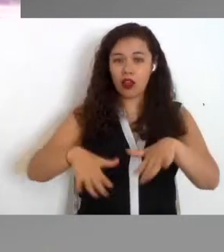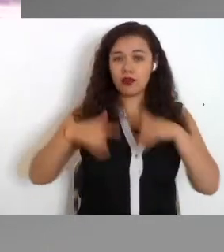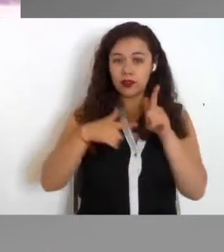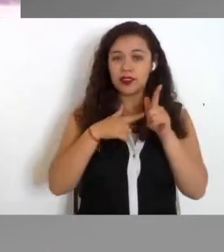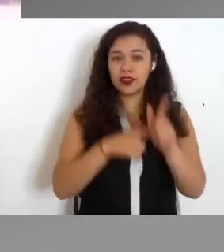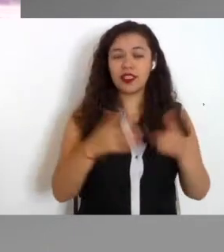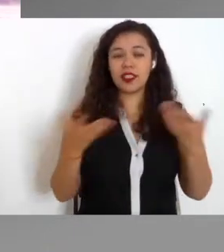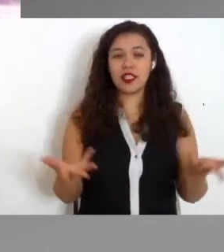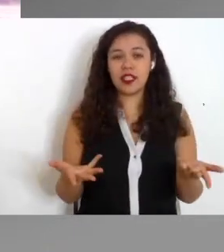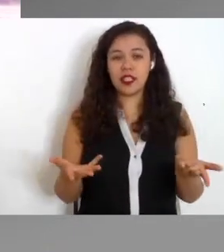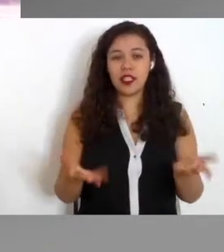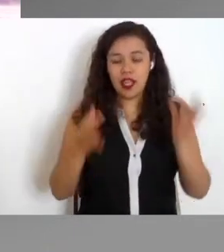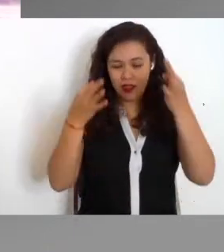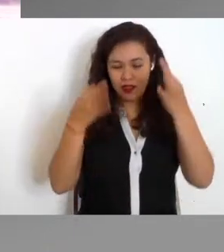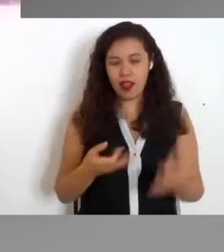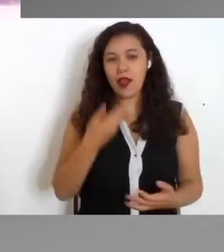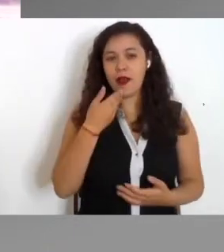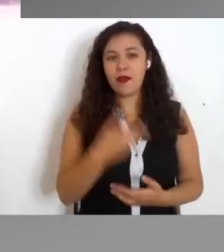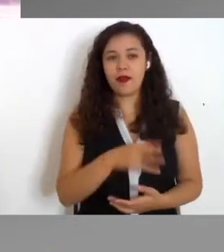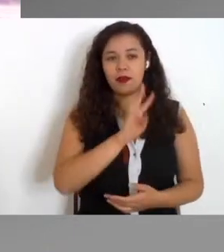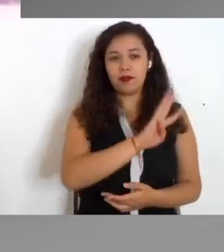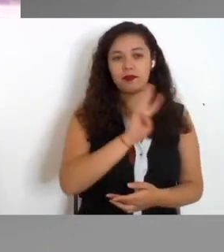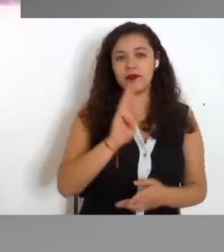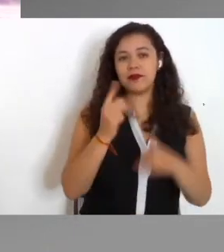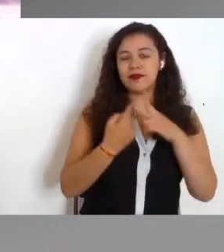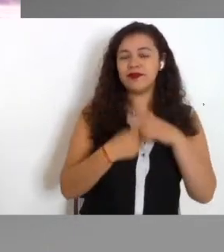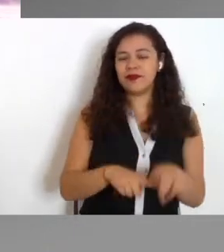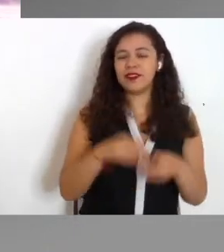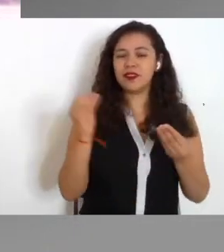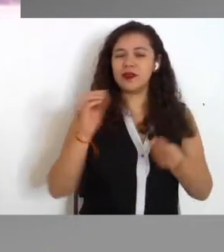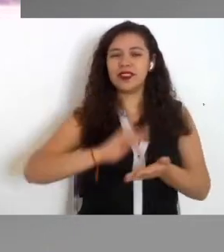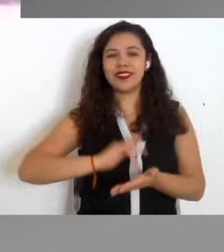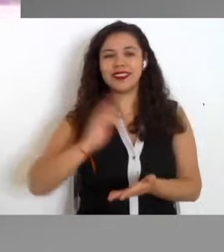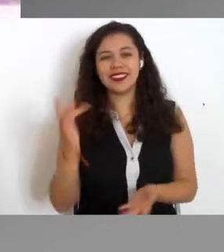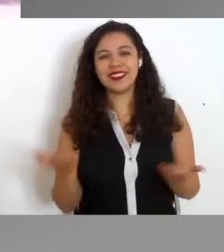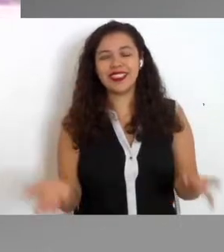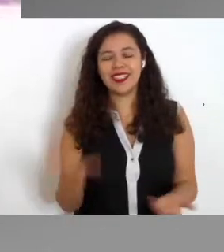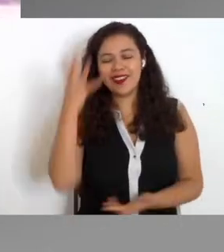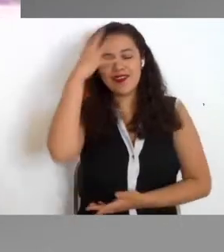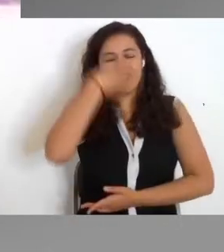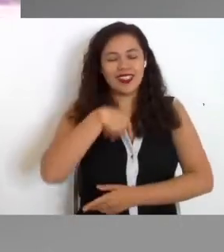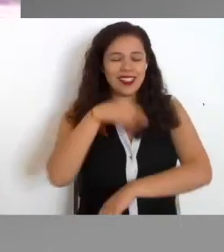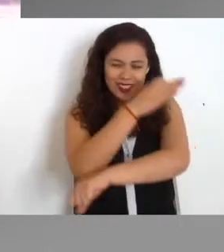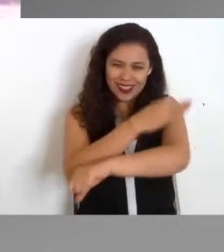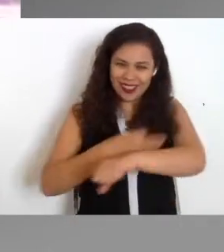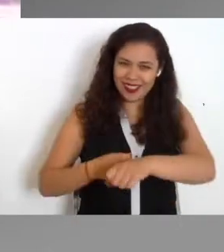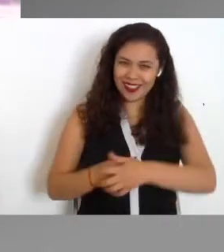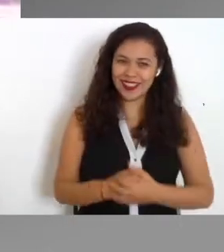lanzada de forma oficial la página de Lovini. Les agradezco mucho y que tengan una excelente tarde.